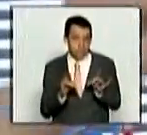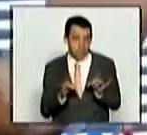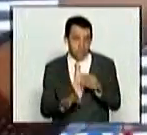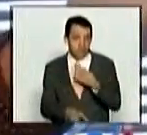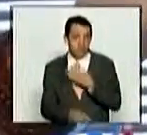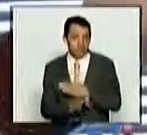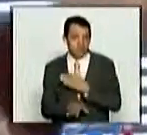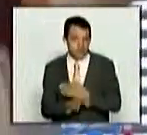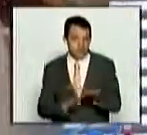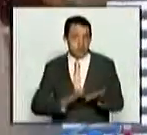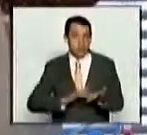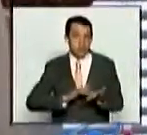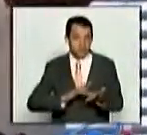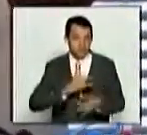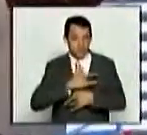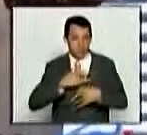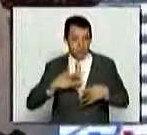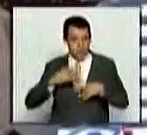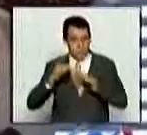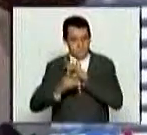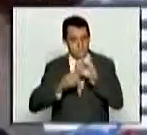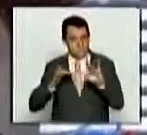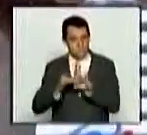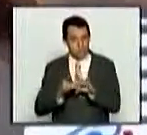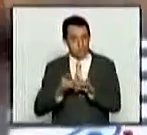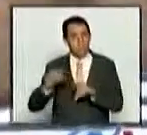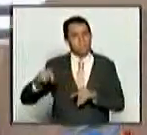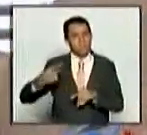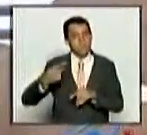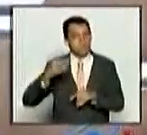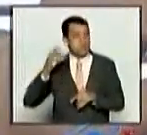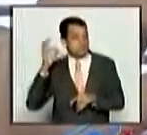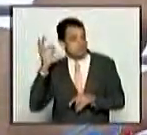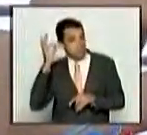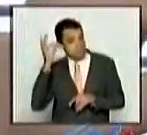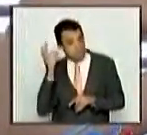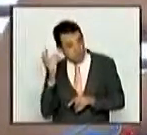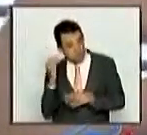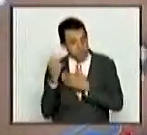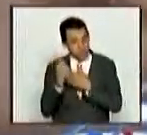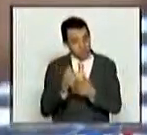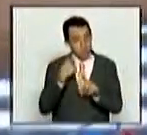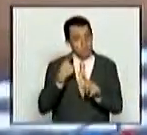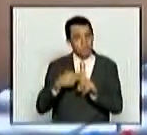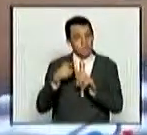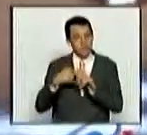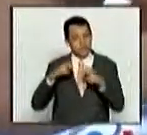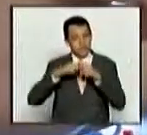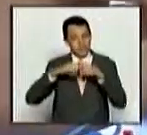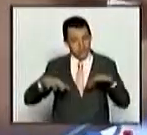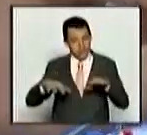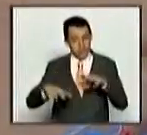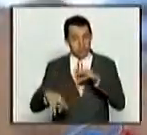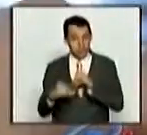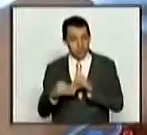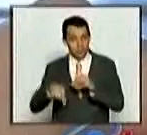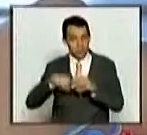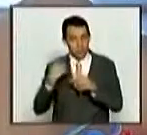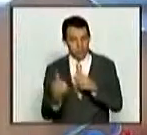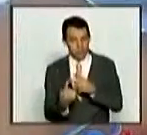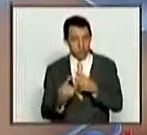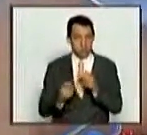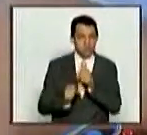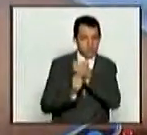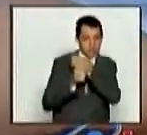lumbal. Entonces lo mismo, la primera chincheta está abriendo Shen Men, que es el canal de energía Yang hacia la oreja, los 2 puntos lumbales